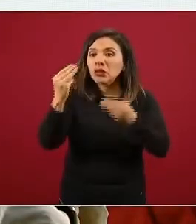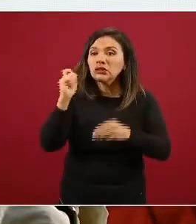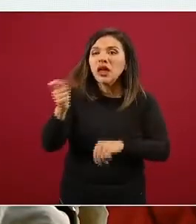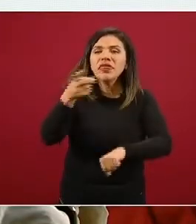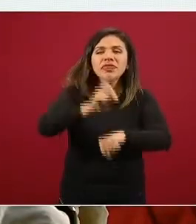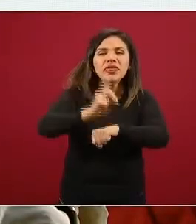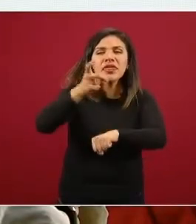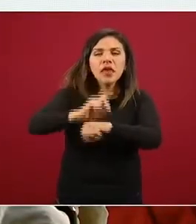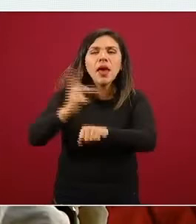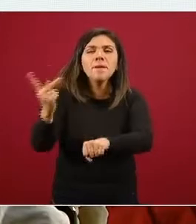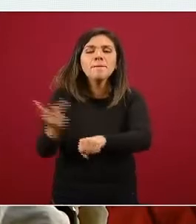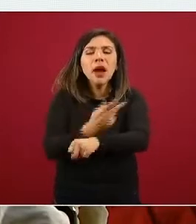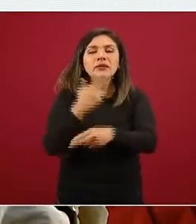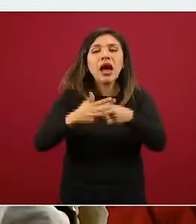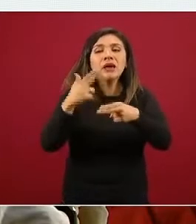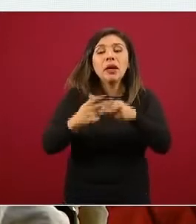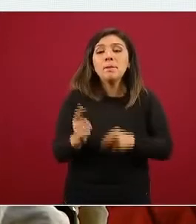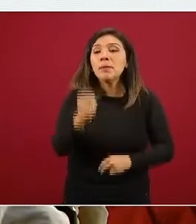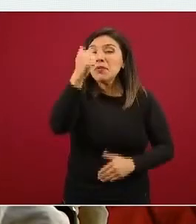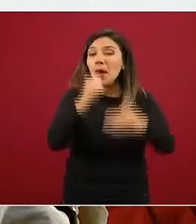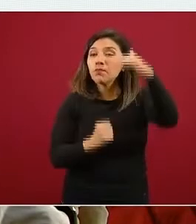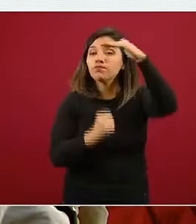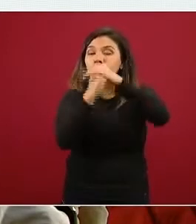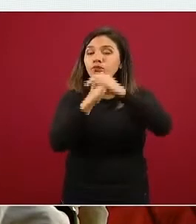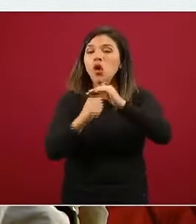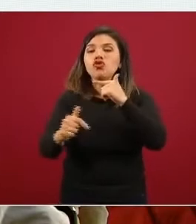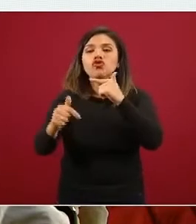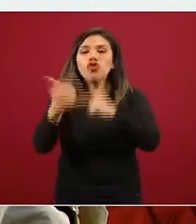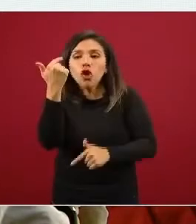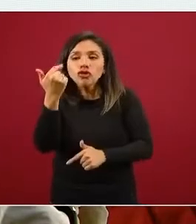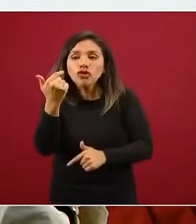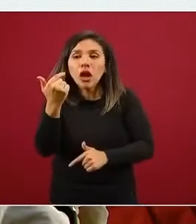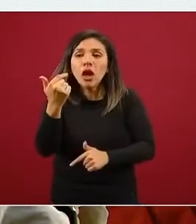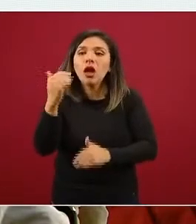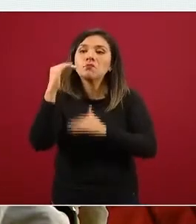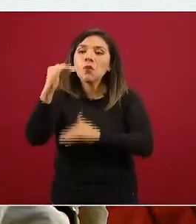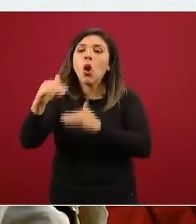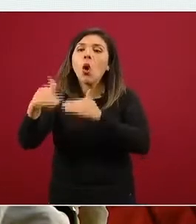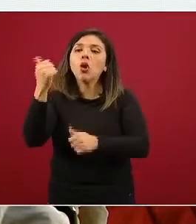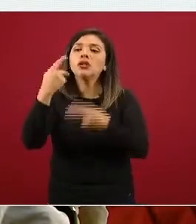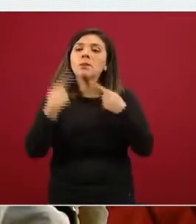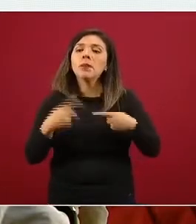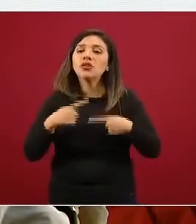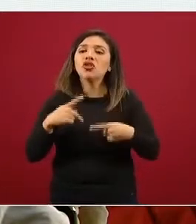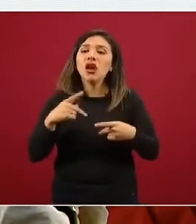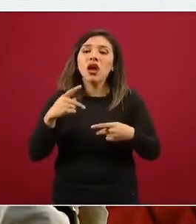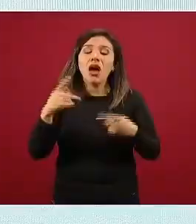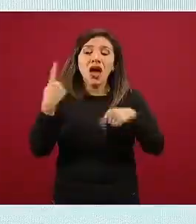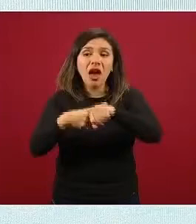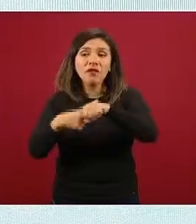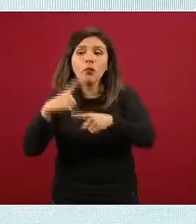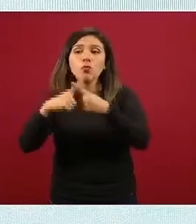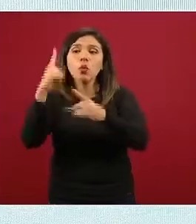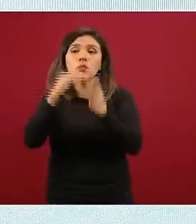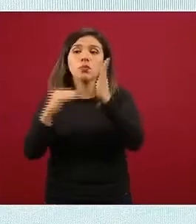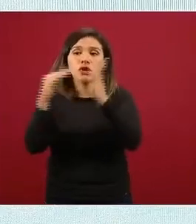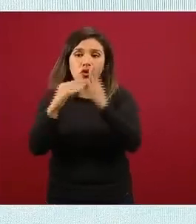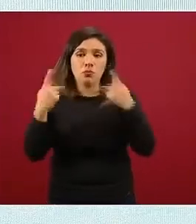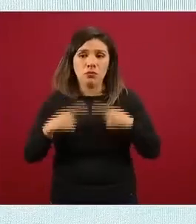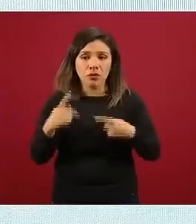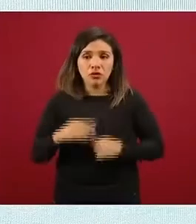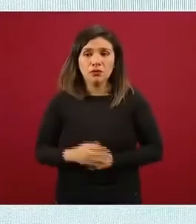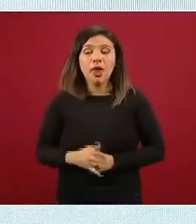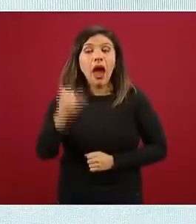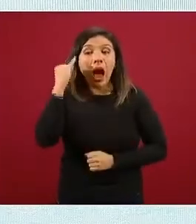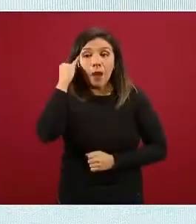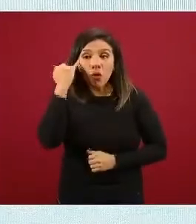días transcurridos hasta el primer ACME fueron 12 y se llegó a 11 casos por millón de habitantes en Corea. En Japón